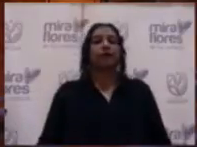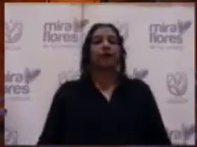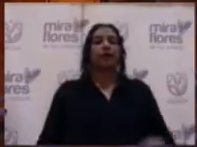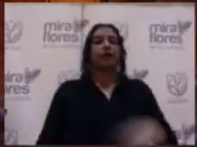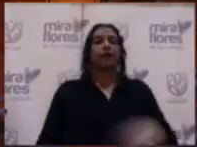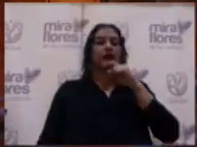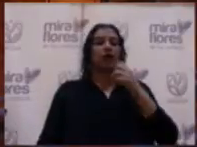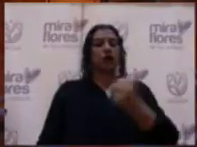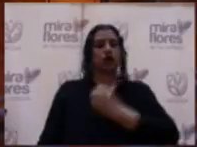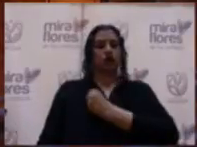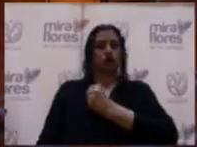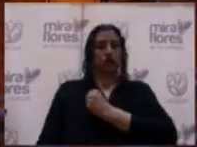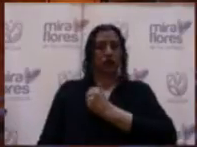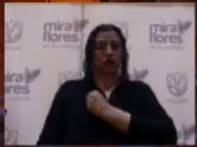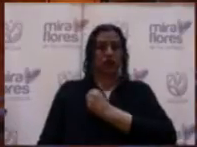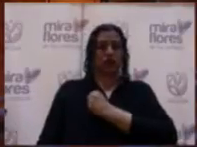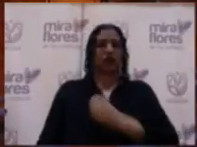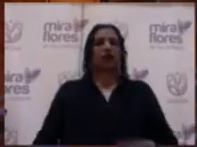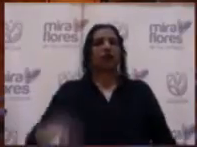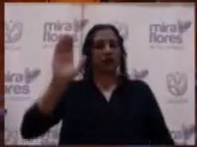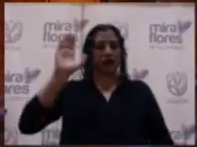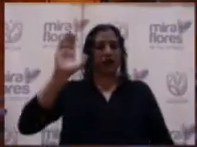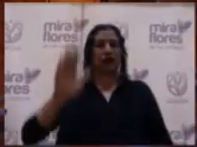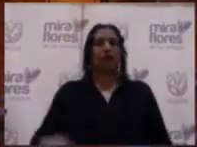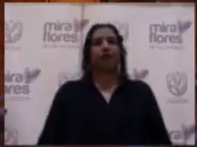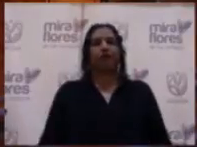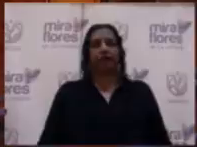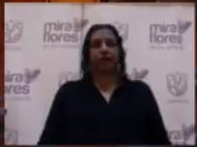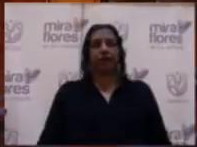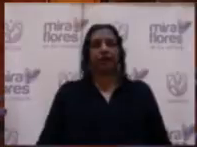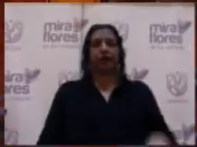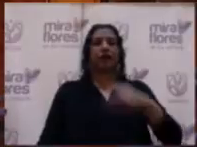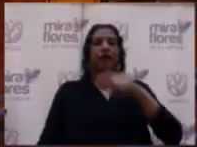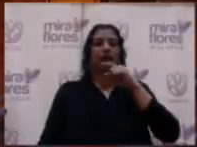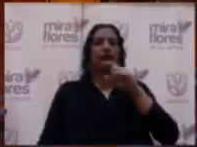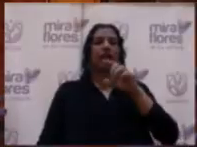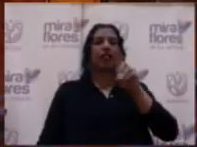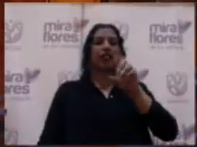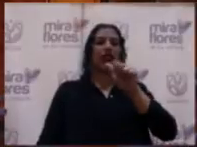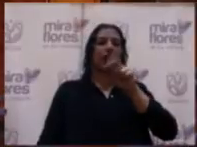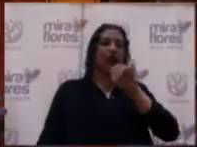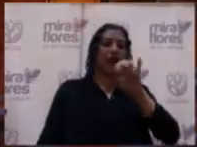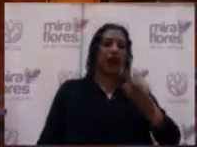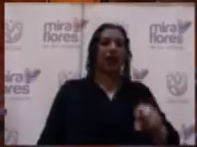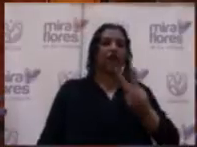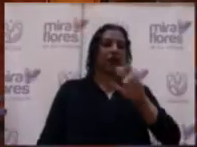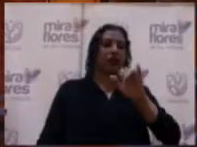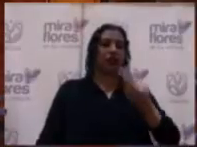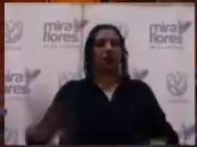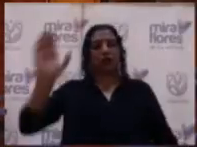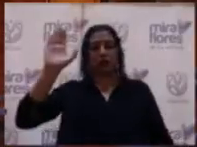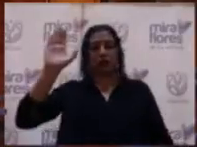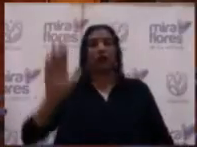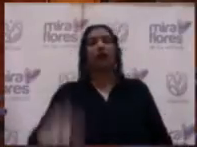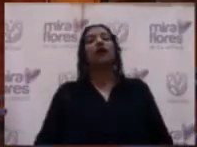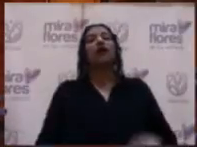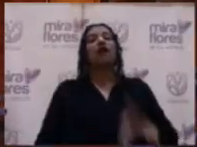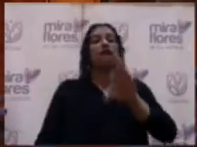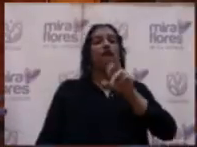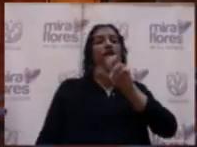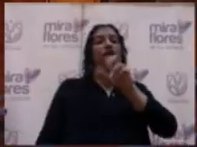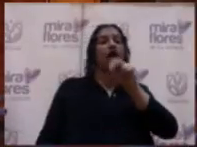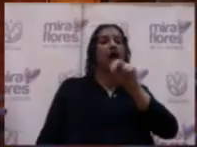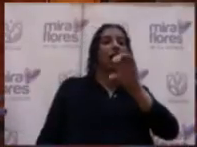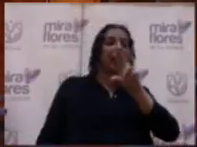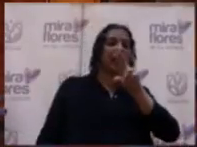Señora Susana Stiglitz Watson. Señorita Daniela Lozano Vítor. Señora Franca Rey